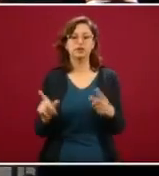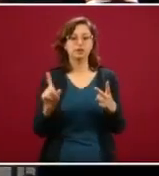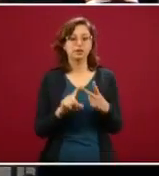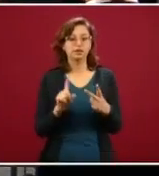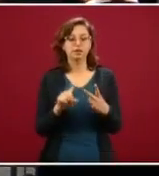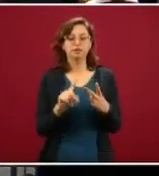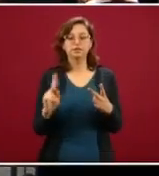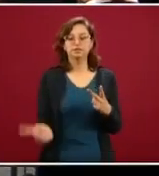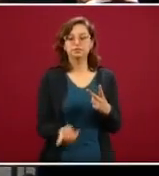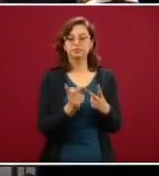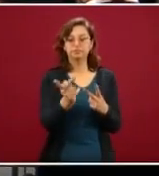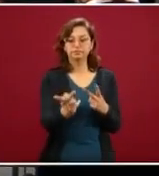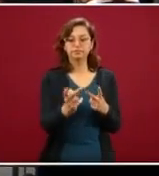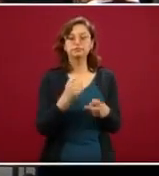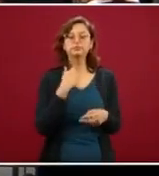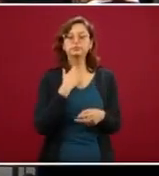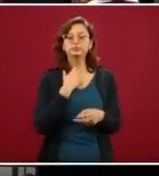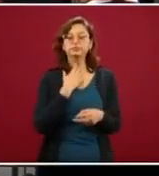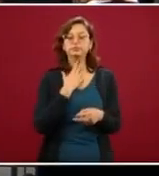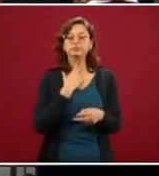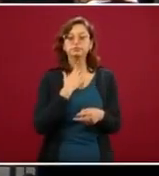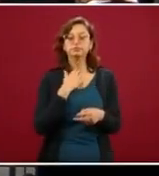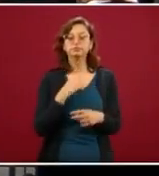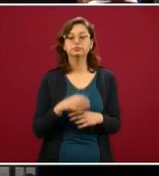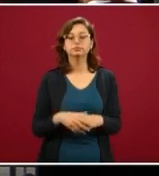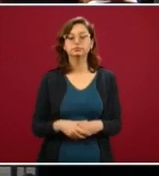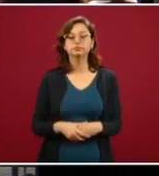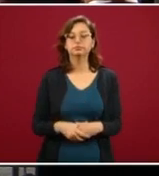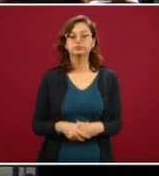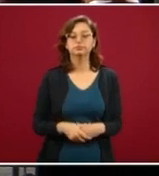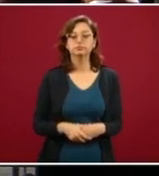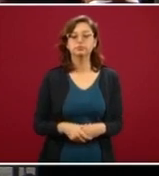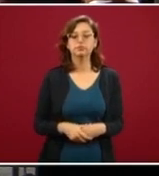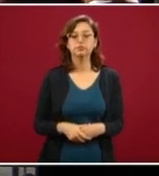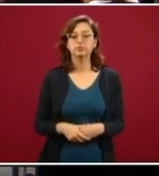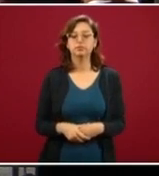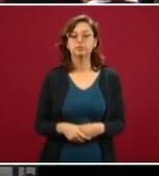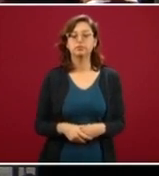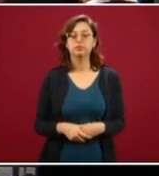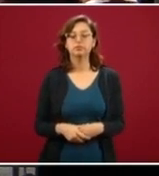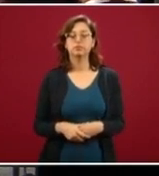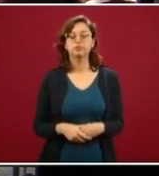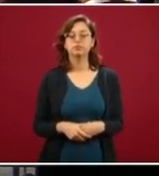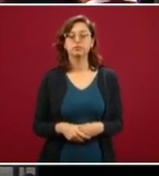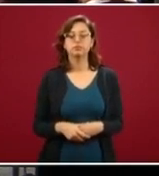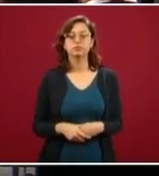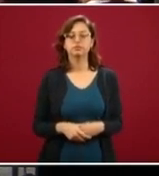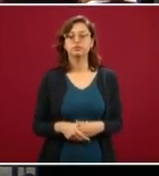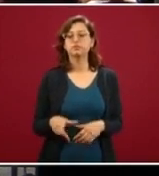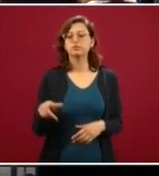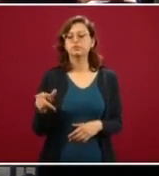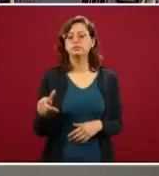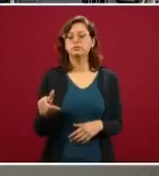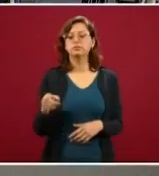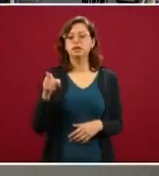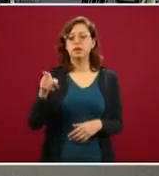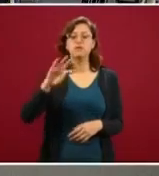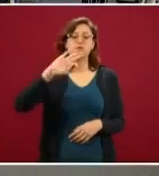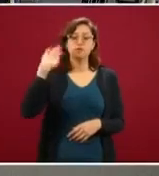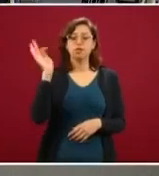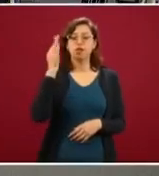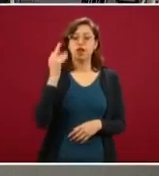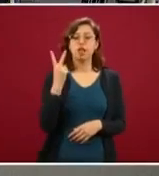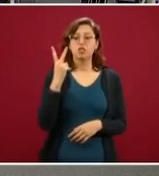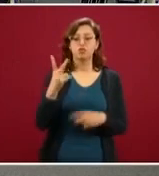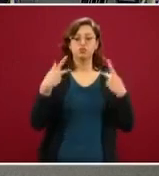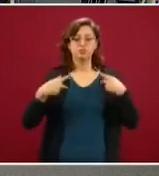presidente, hay algunas dudas por parte de 2 nombramientos que hubo a nivel federal de